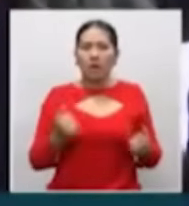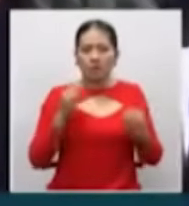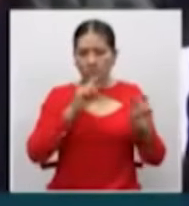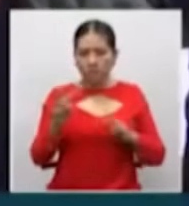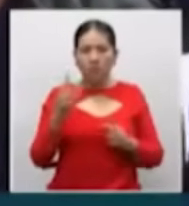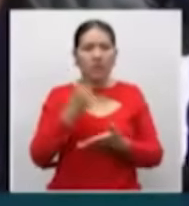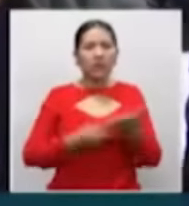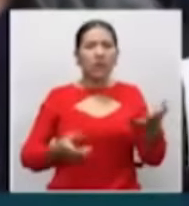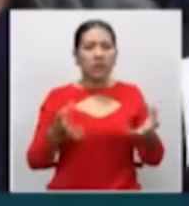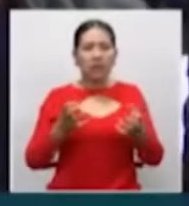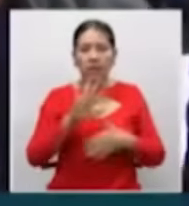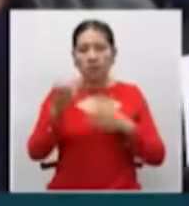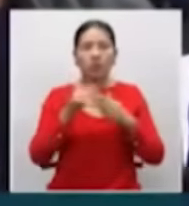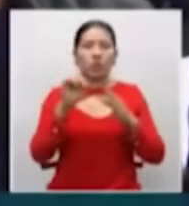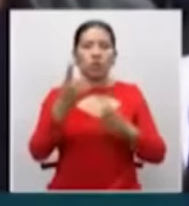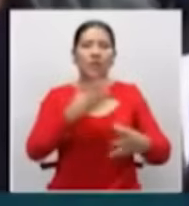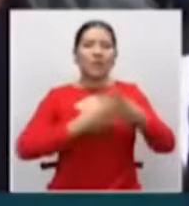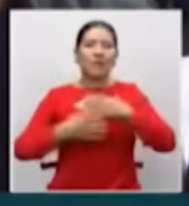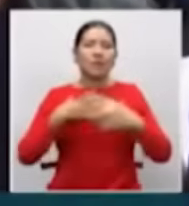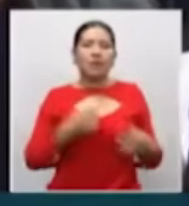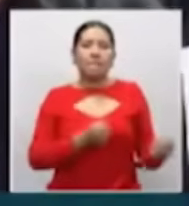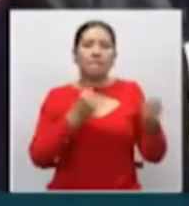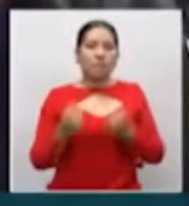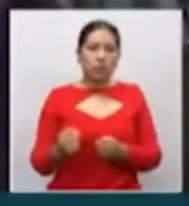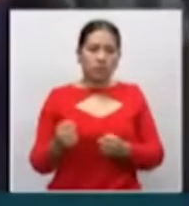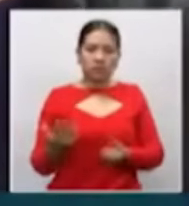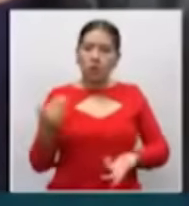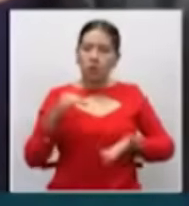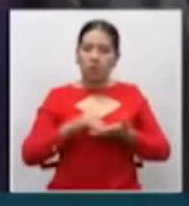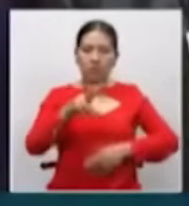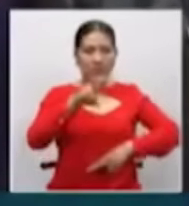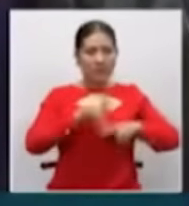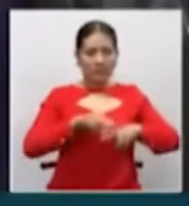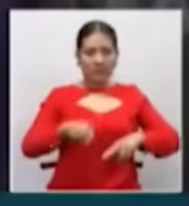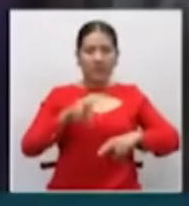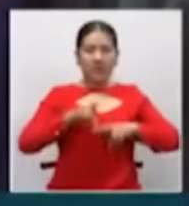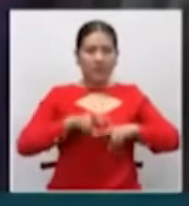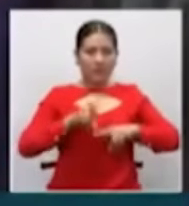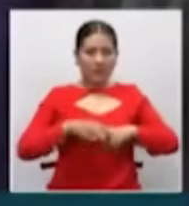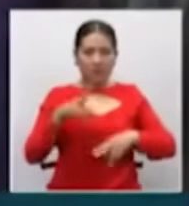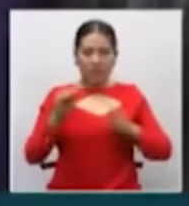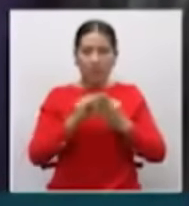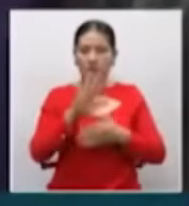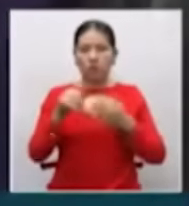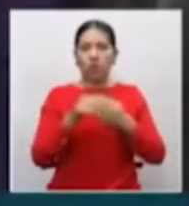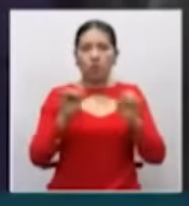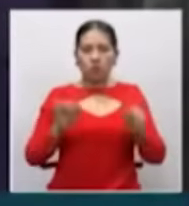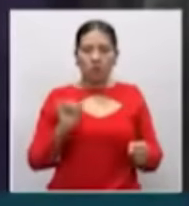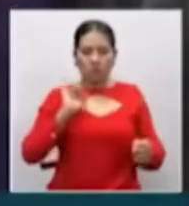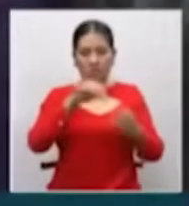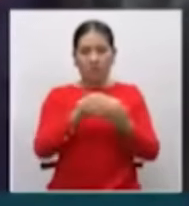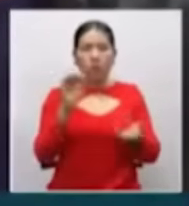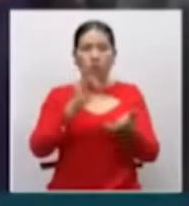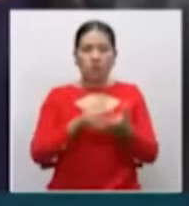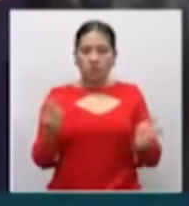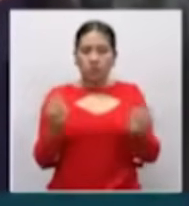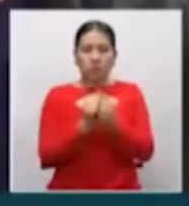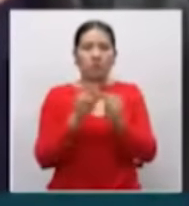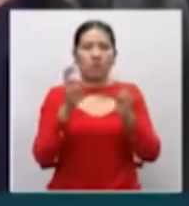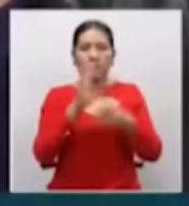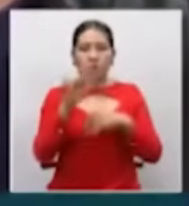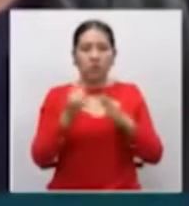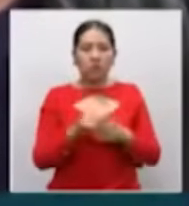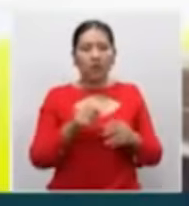es la angurria del poder volver a sentarse en la silla para desde ahí poner nuevamente a dedo a candidatos